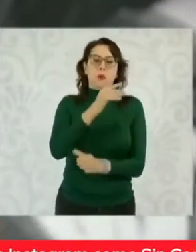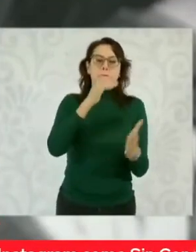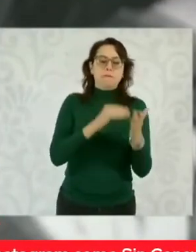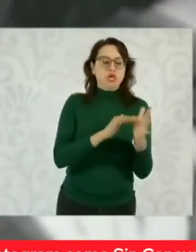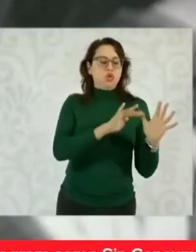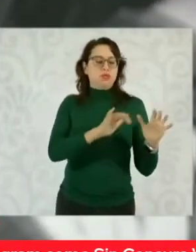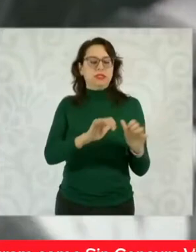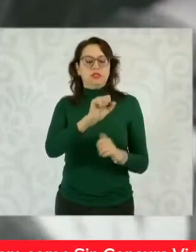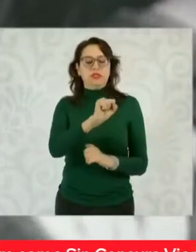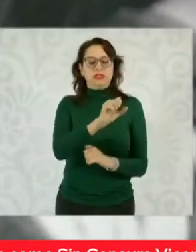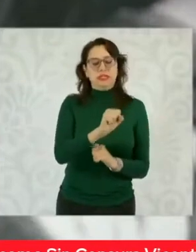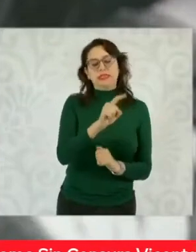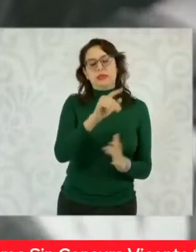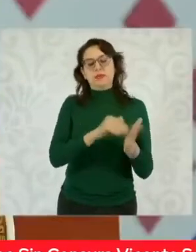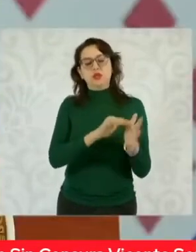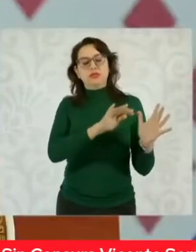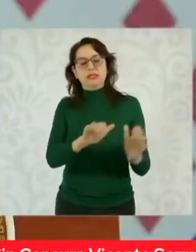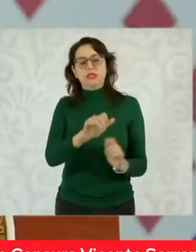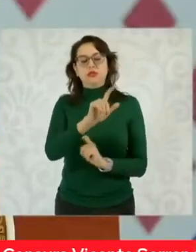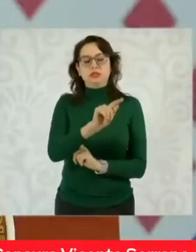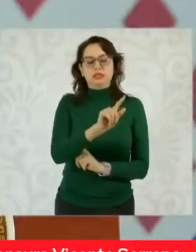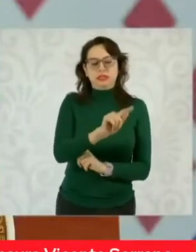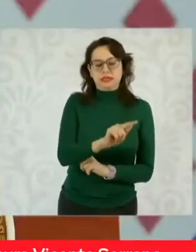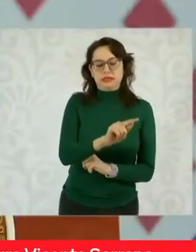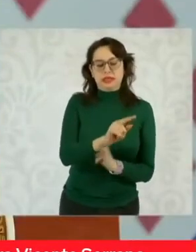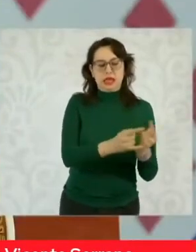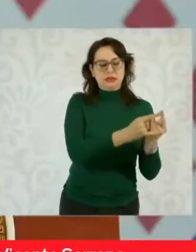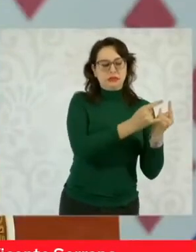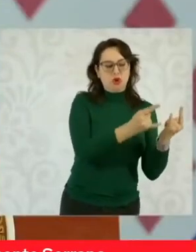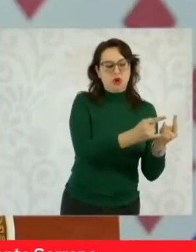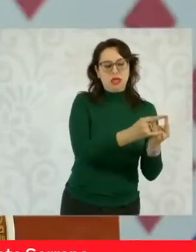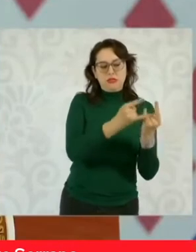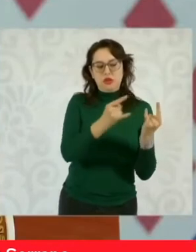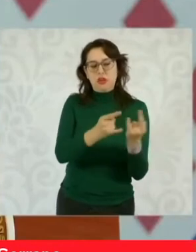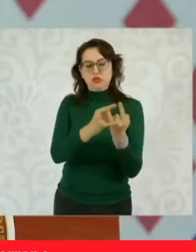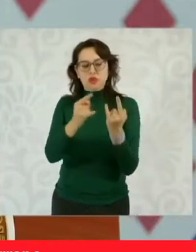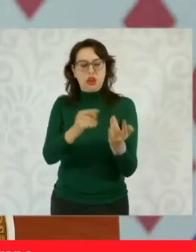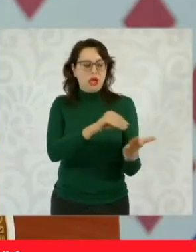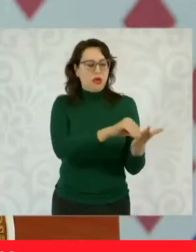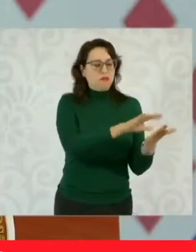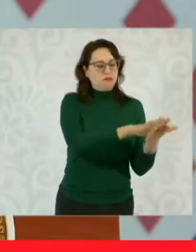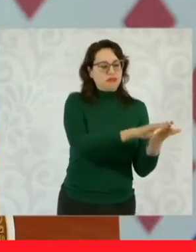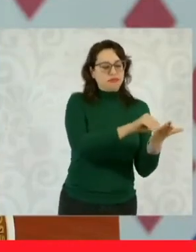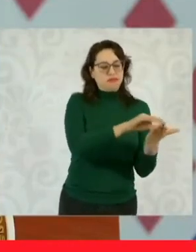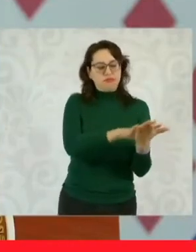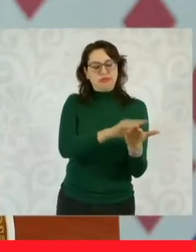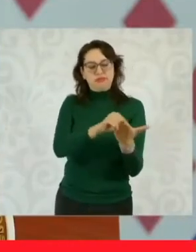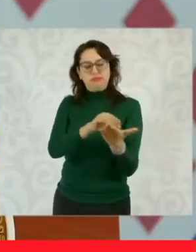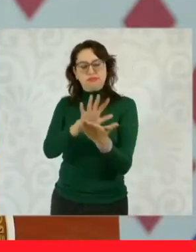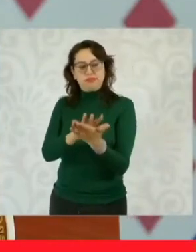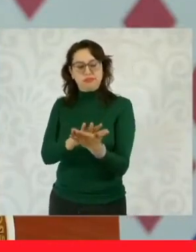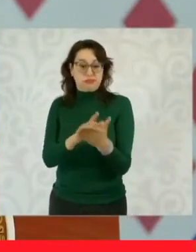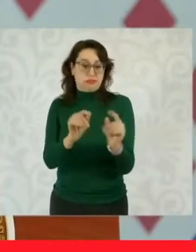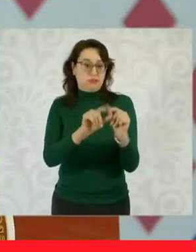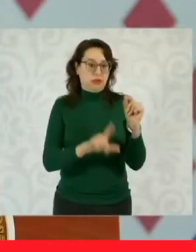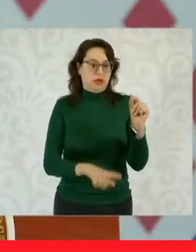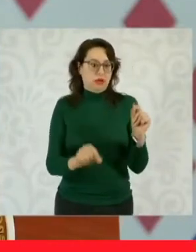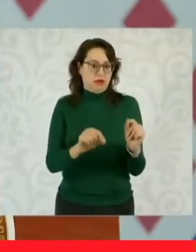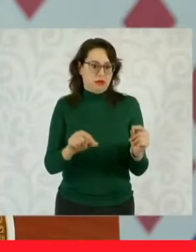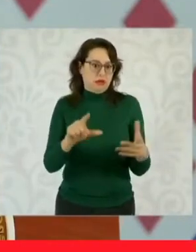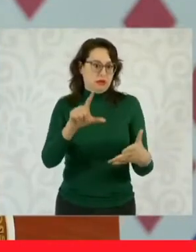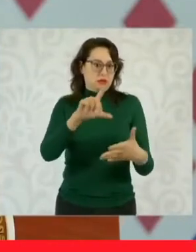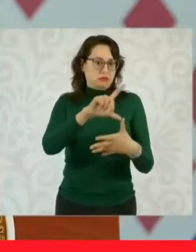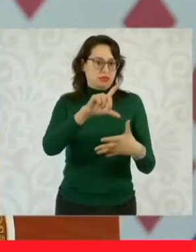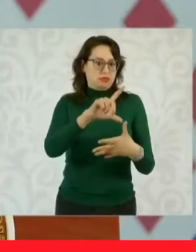1960, 1970, pues van a quedar grabadas en la historia de nuestro país y de nuestro continente por la